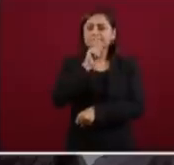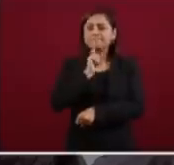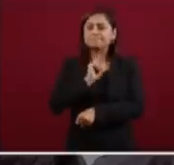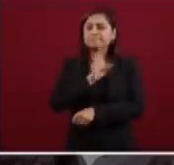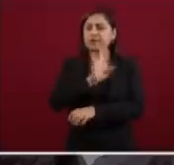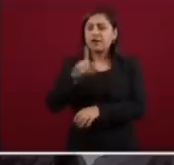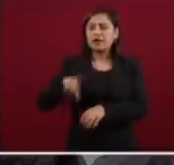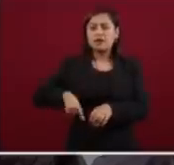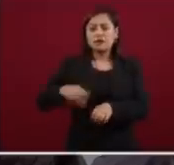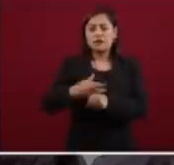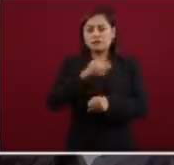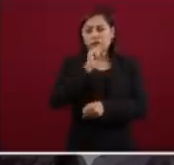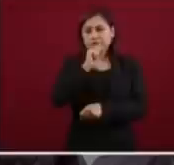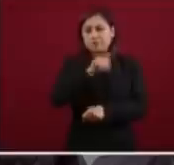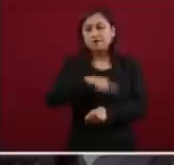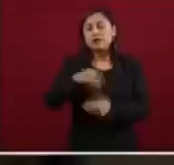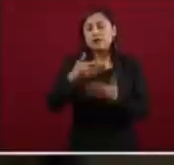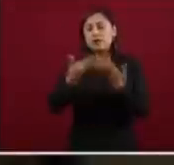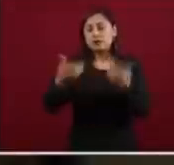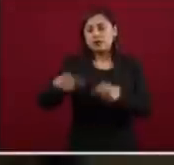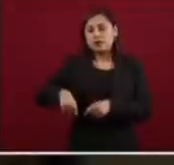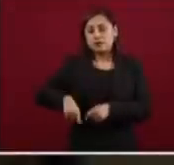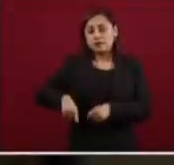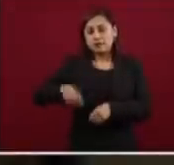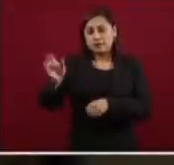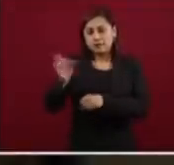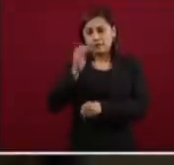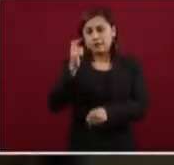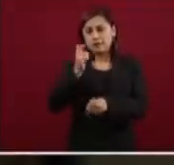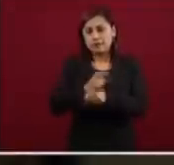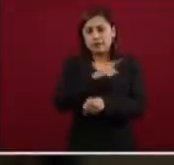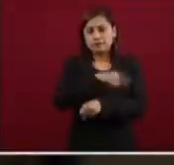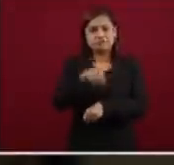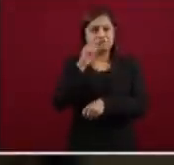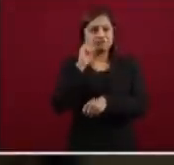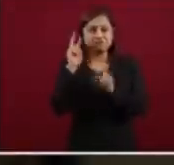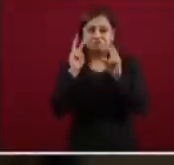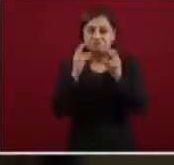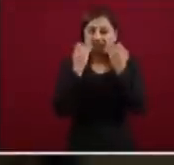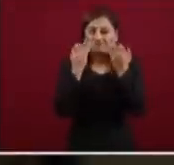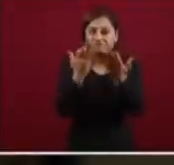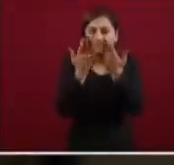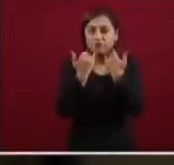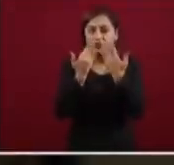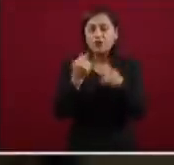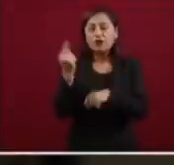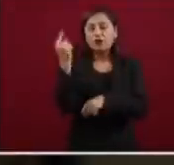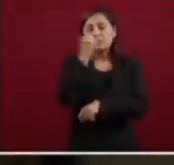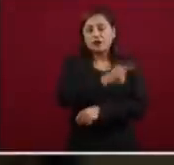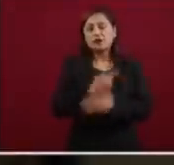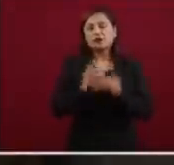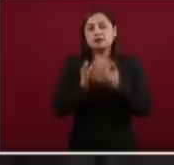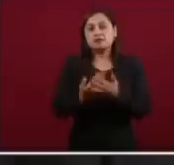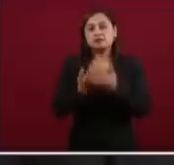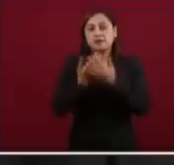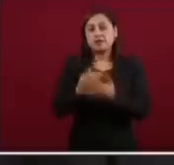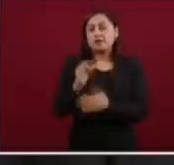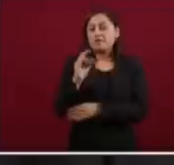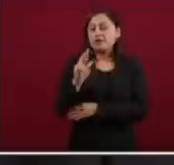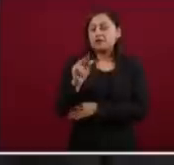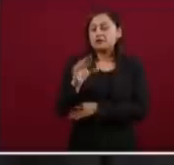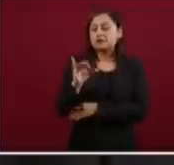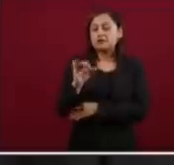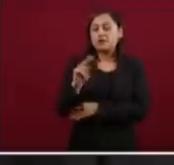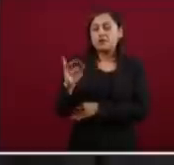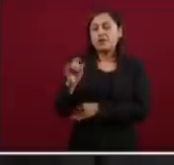o se perciben no podemos esperar a que se vaya a francisco vega del gobierno del estado los bajacalifornianos para que se nos